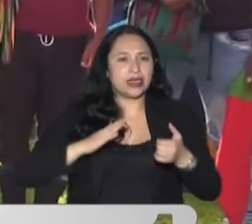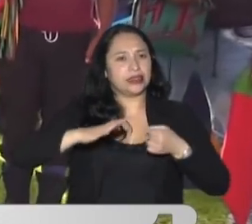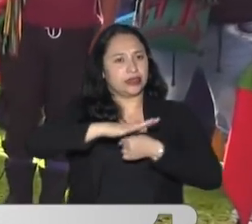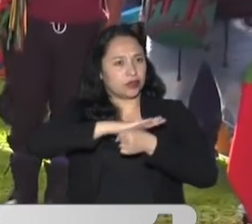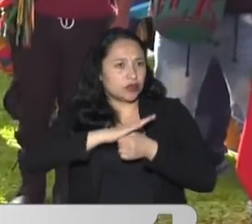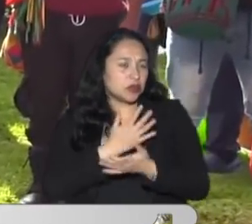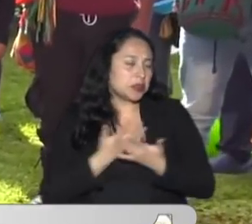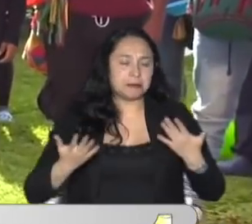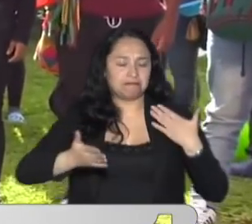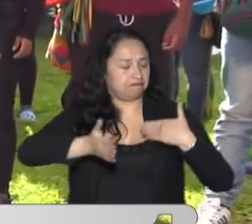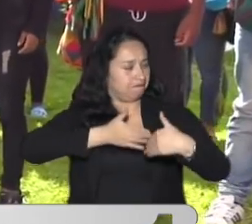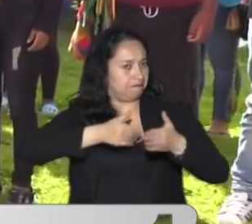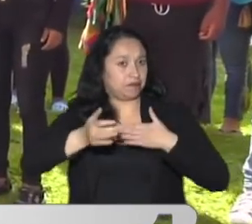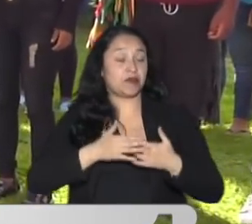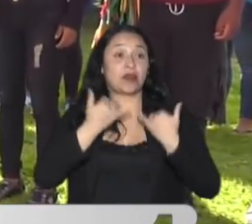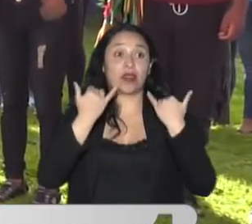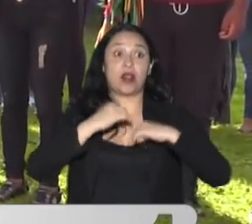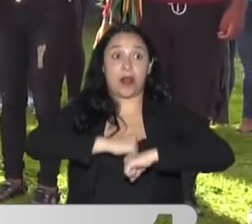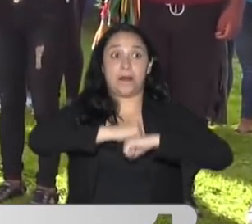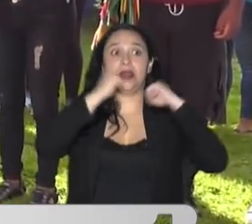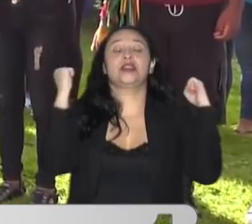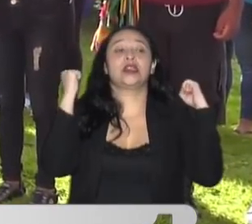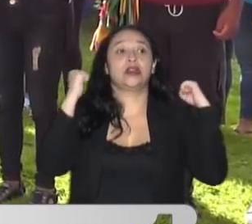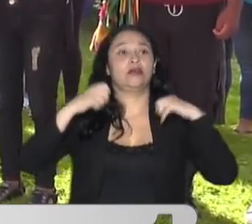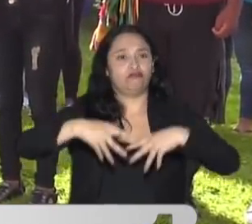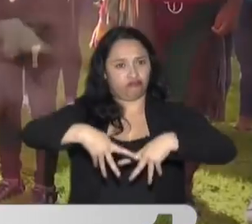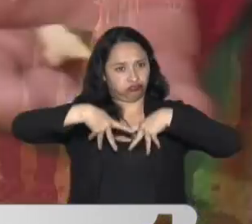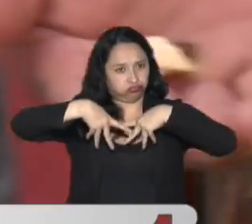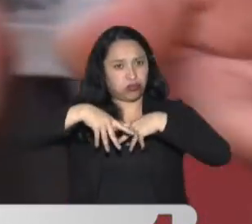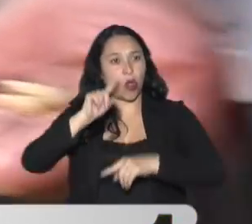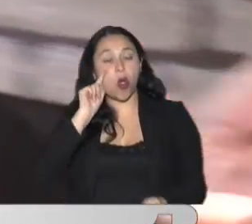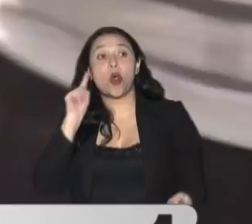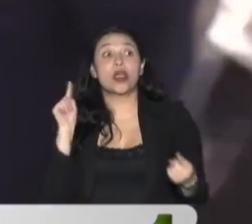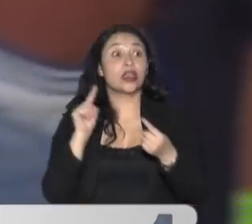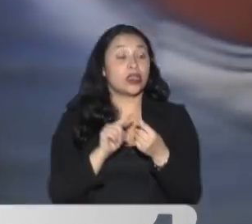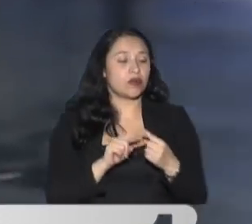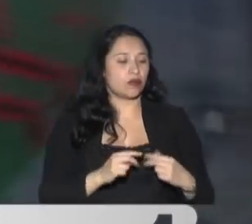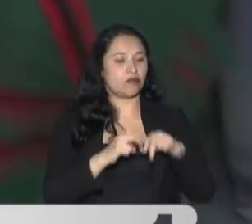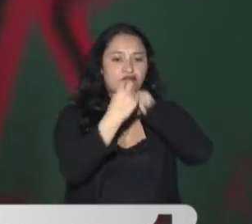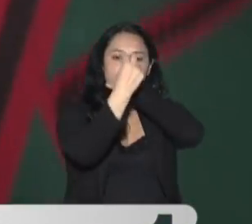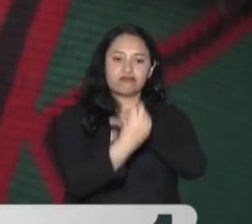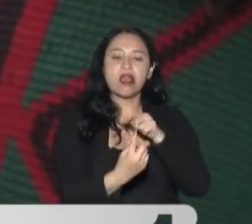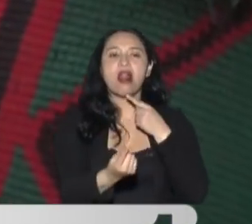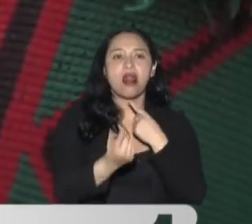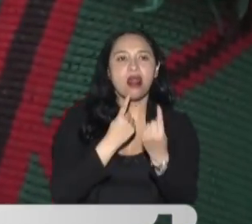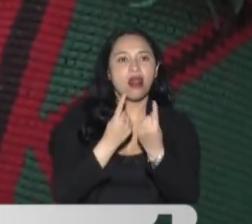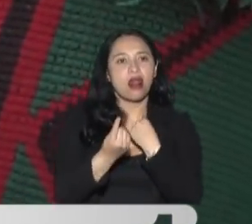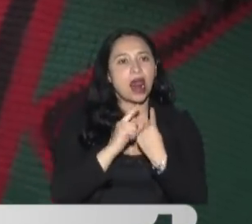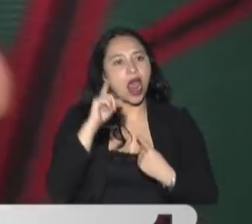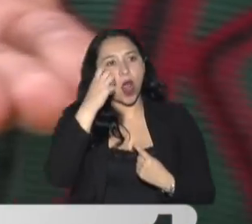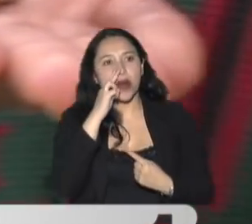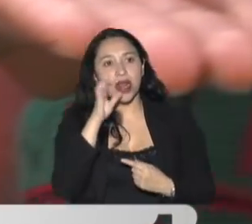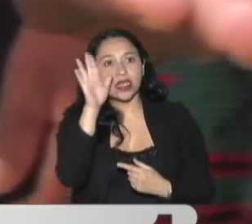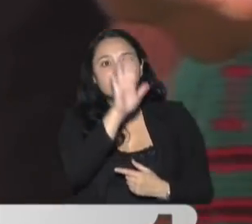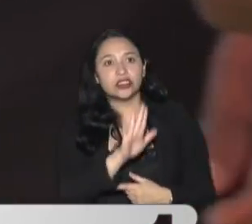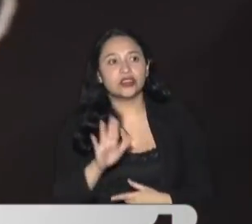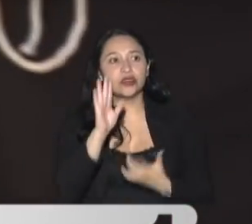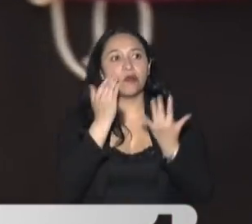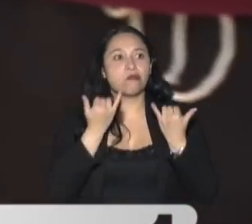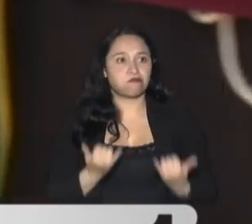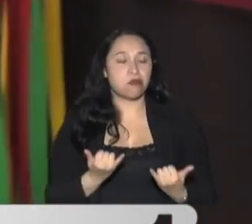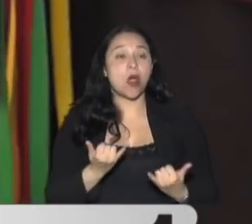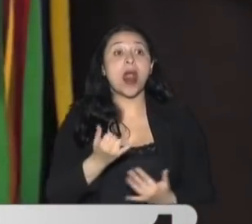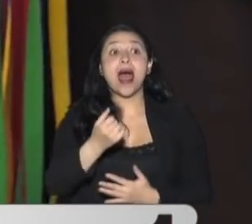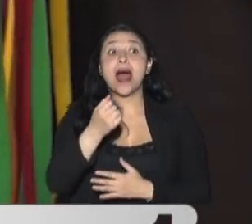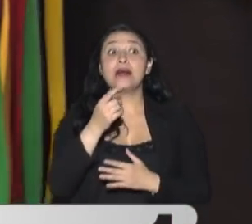inconsistencia. Durante la mañana se prepararon para la primera marcha que tiene como objetivo entablar diálogos con el gobierno nacional. En este momento se les está entregando un